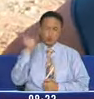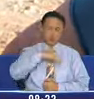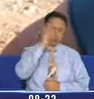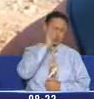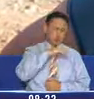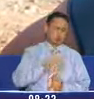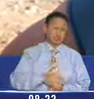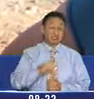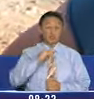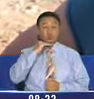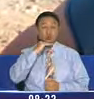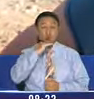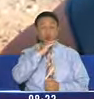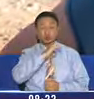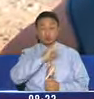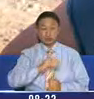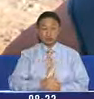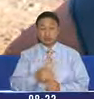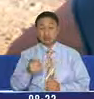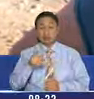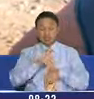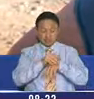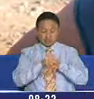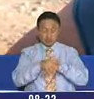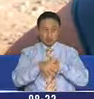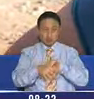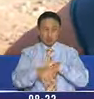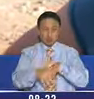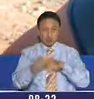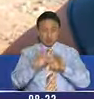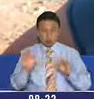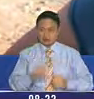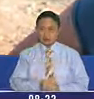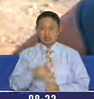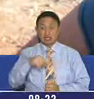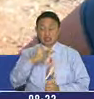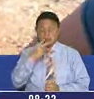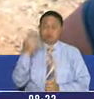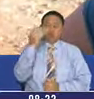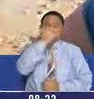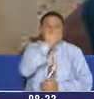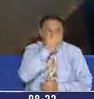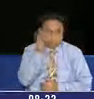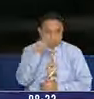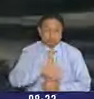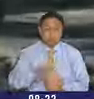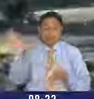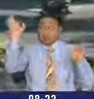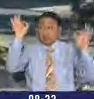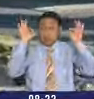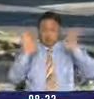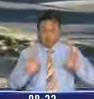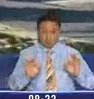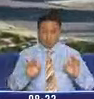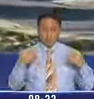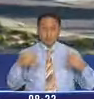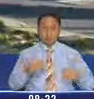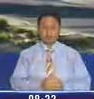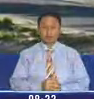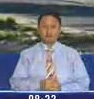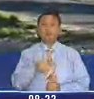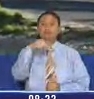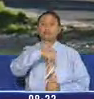la insalubridad, la sangre no es bien tratada, estos son unos dolores fatales, los moscos. Es decir, lo que se buscaría